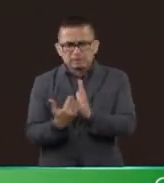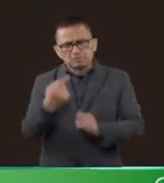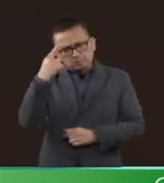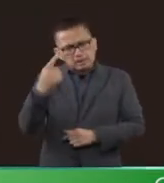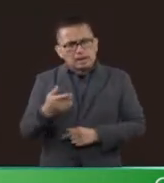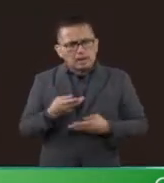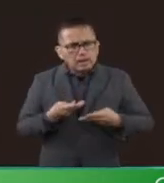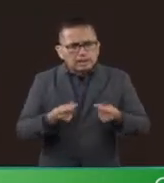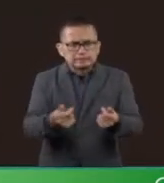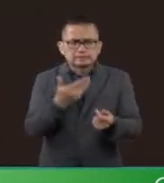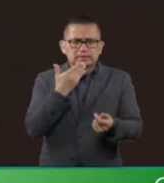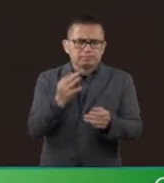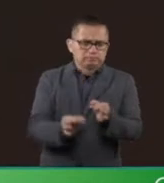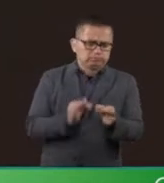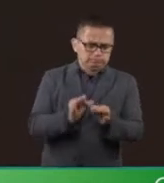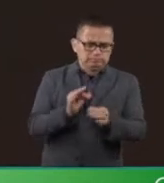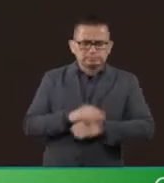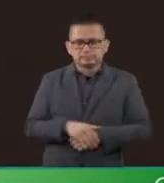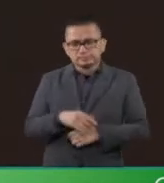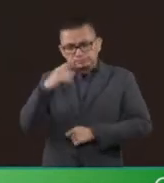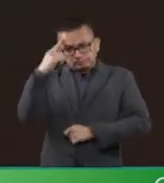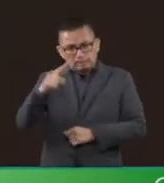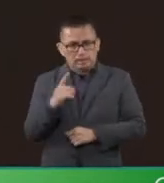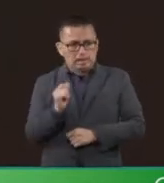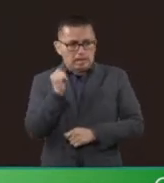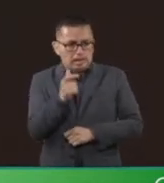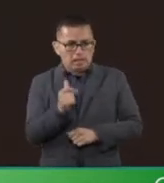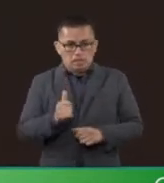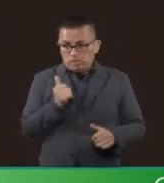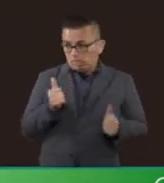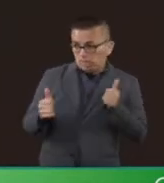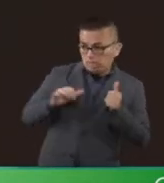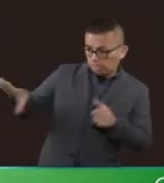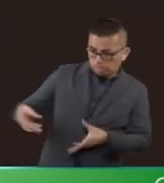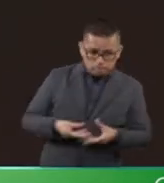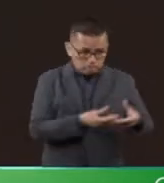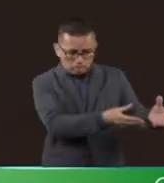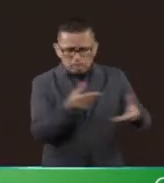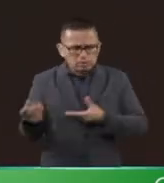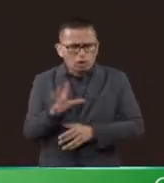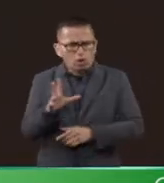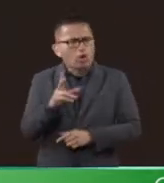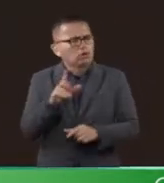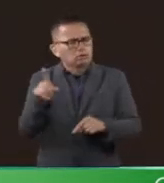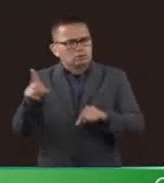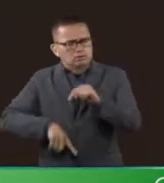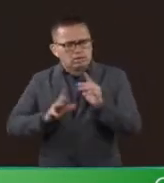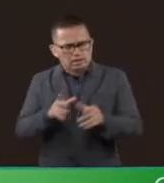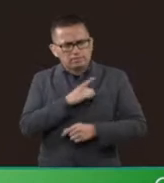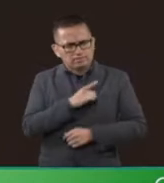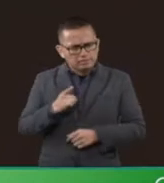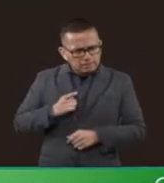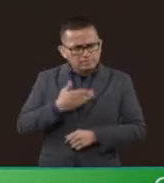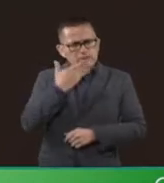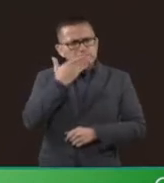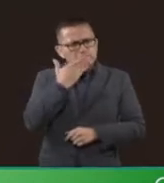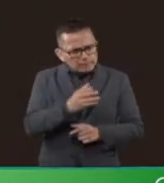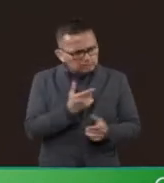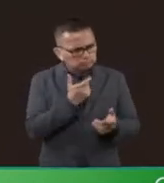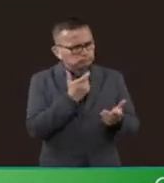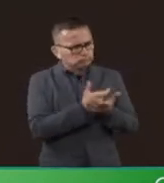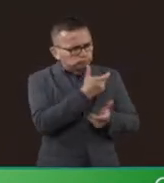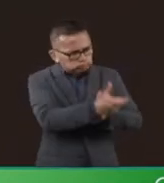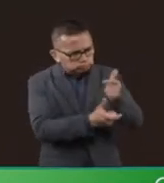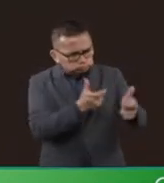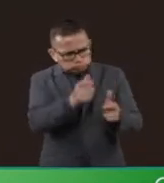eficiente, buscando la eliminación de los intermediarios y, sobre todo, que exista una correcta rendición de